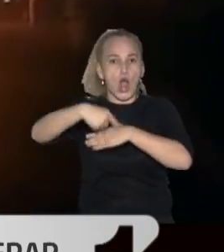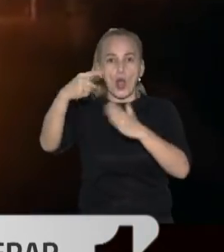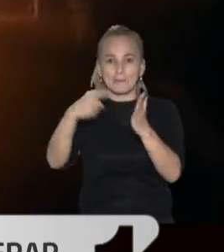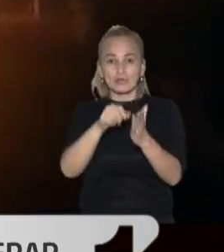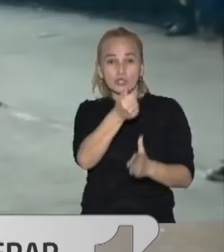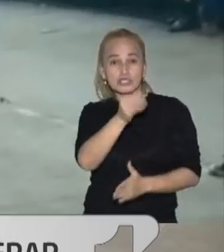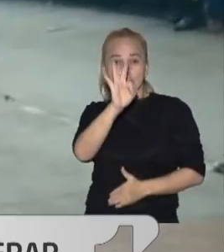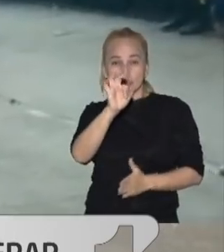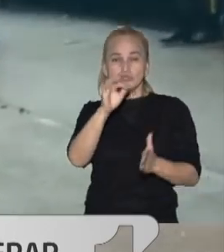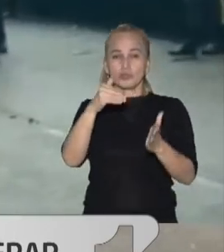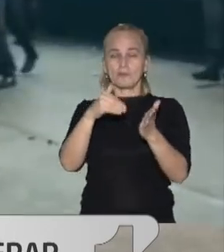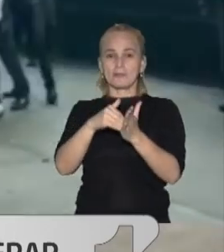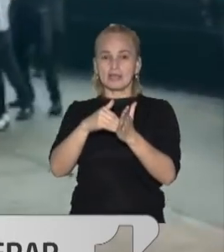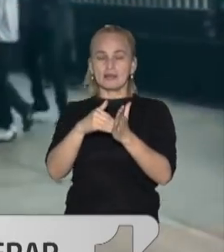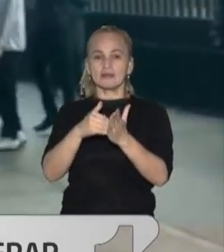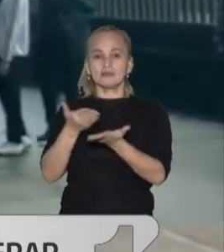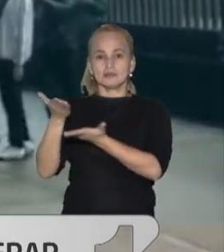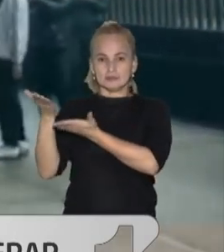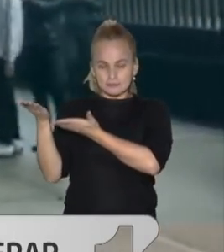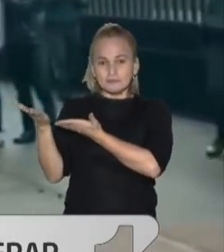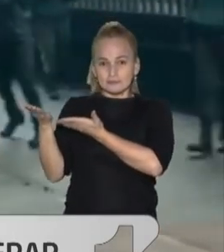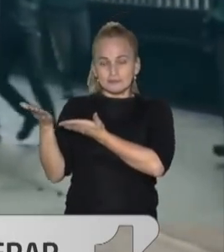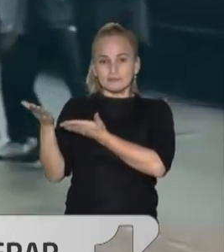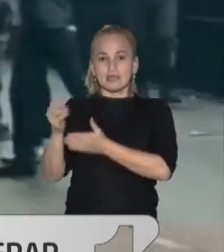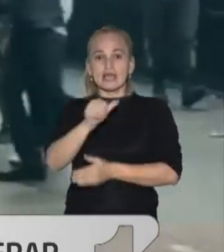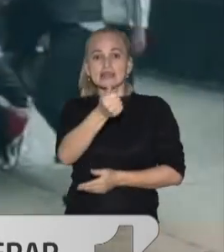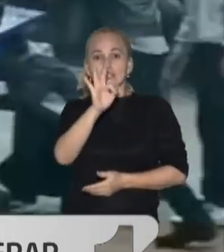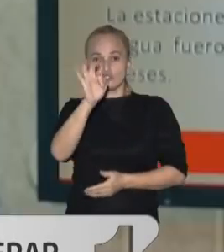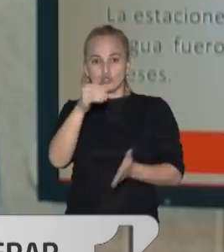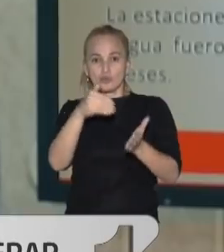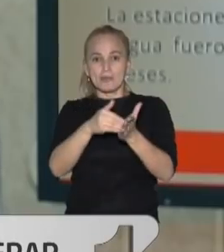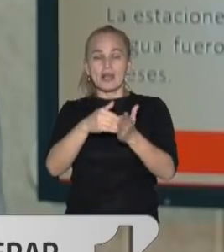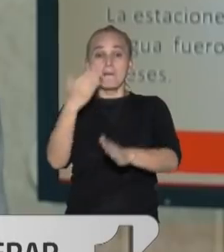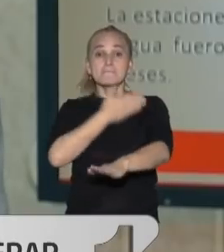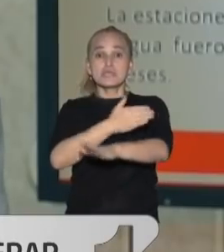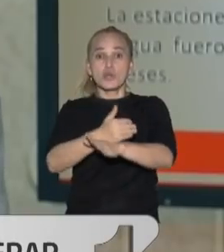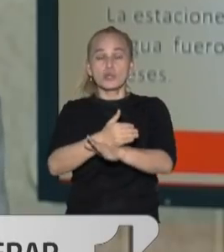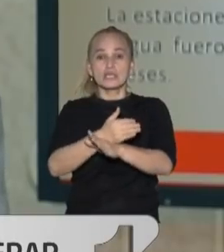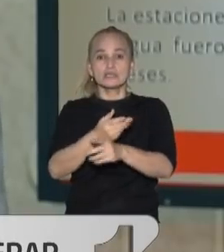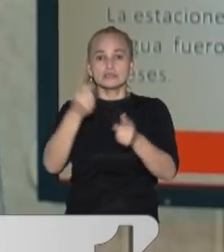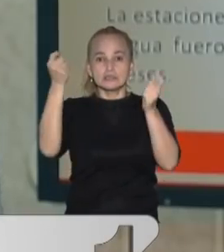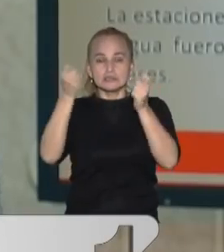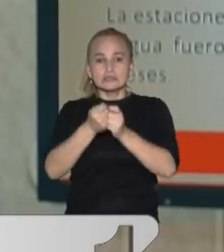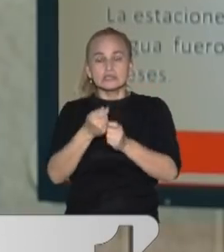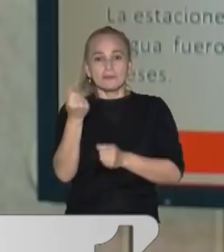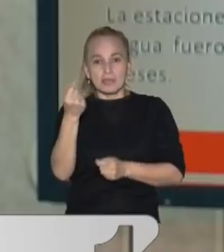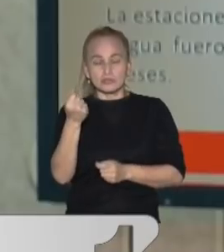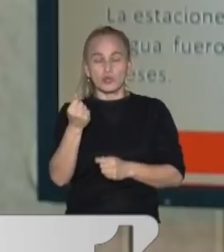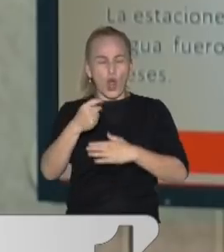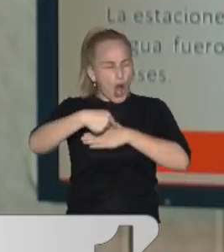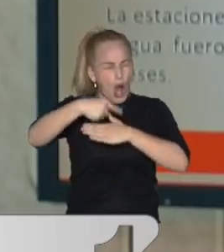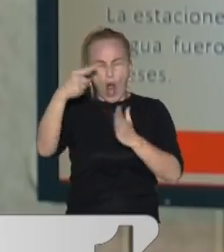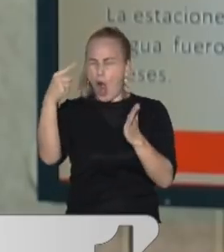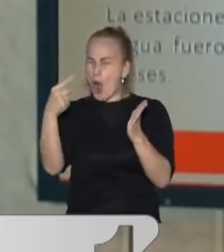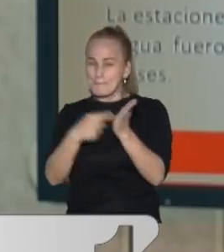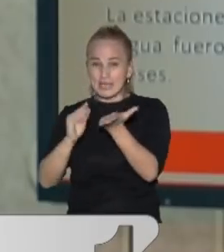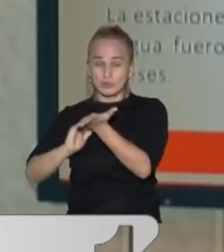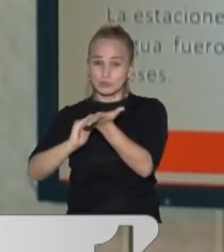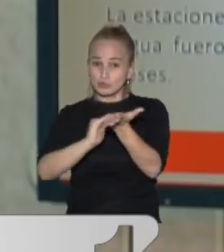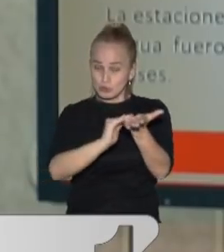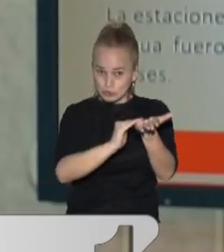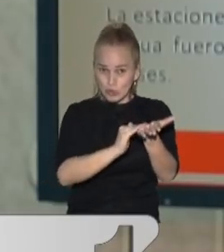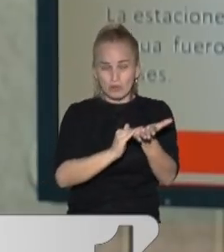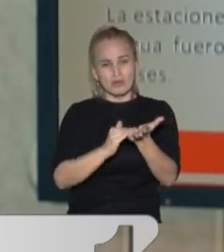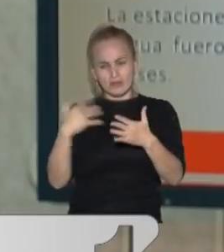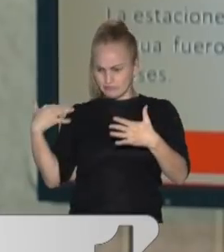de 18.000 millones de pesos es el costo de la recuperación. El proceso de recuperación total del daño que se le ha